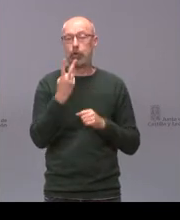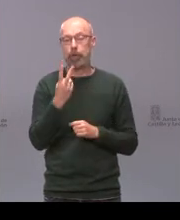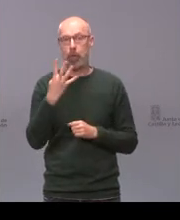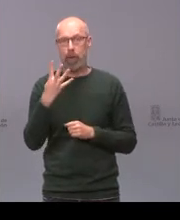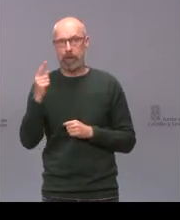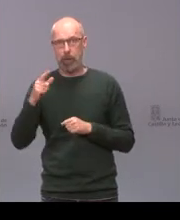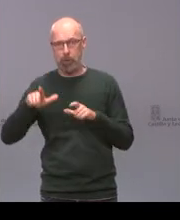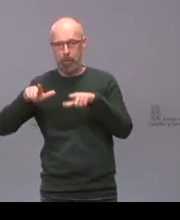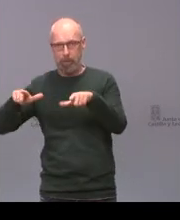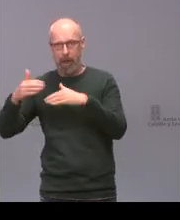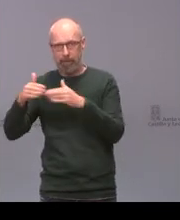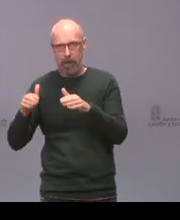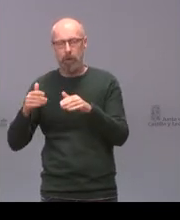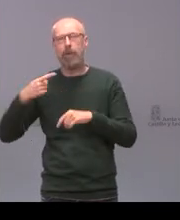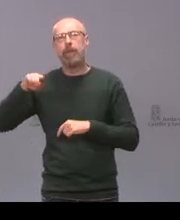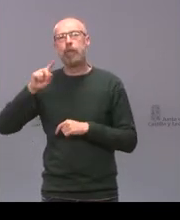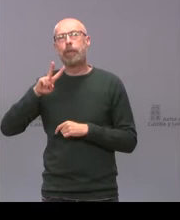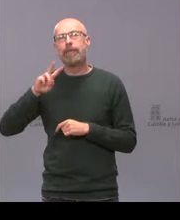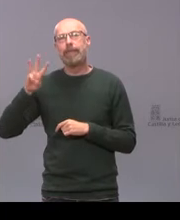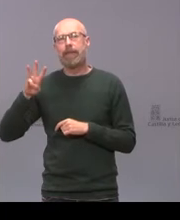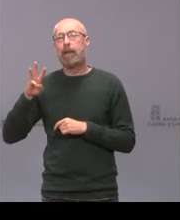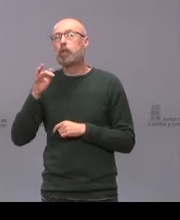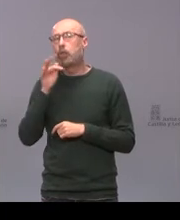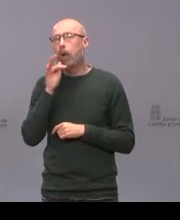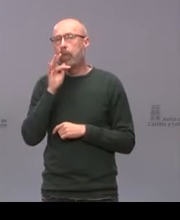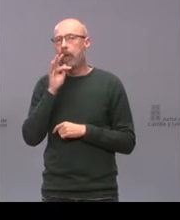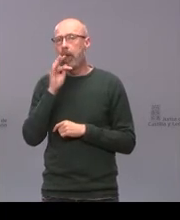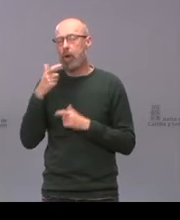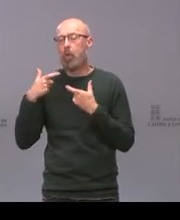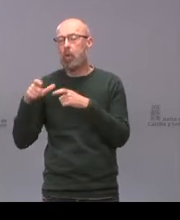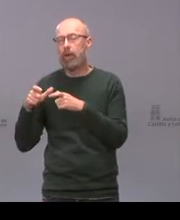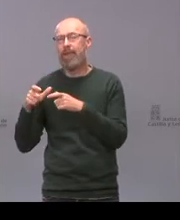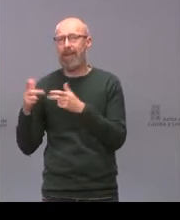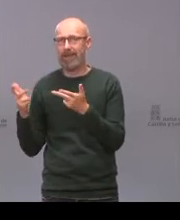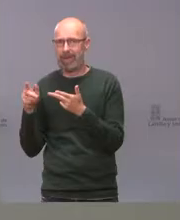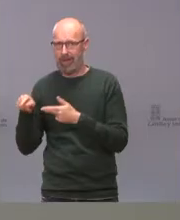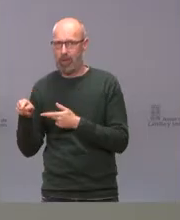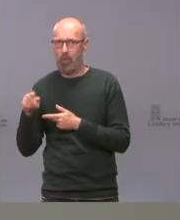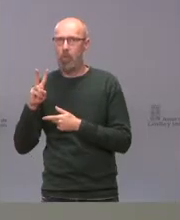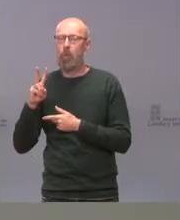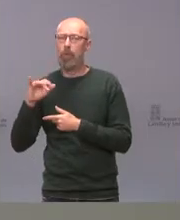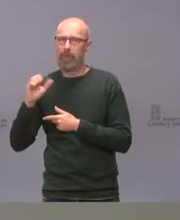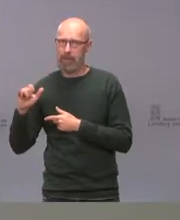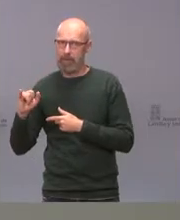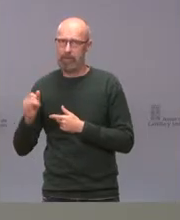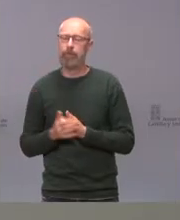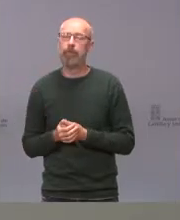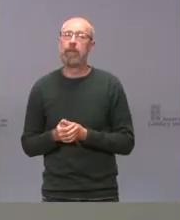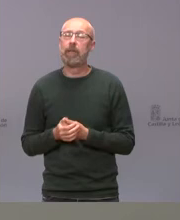en planta y 123 aún en nuestras unidades de críticos. Este sigue siendo